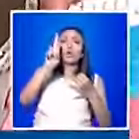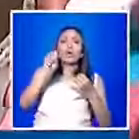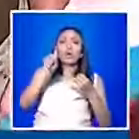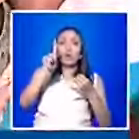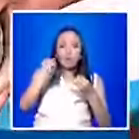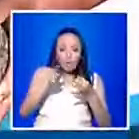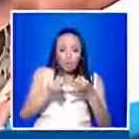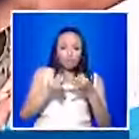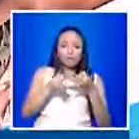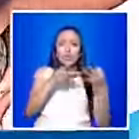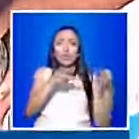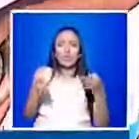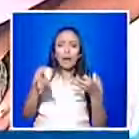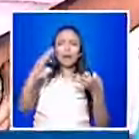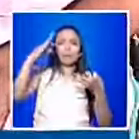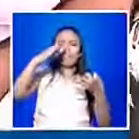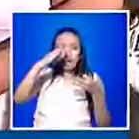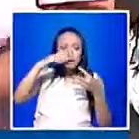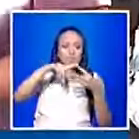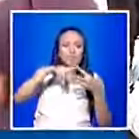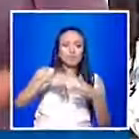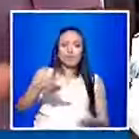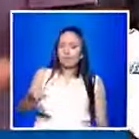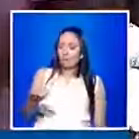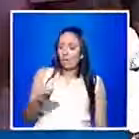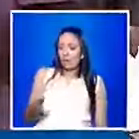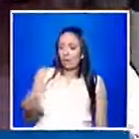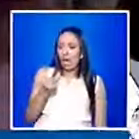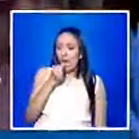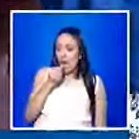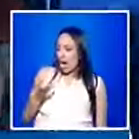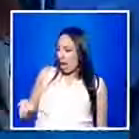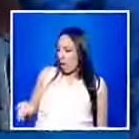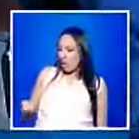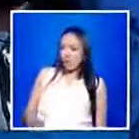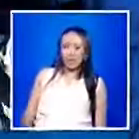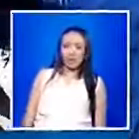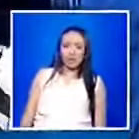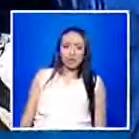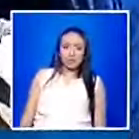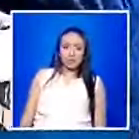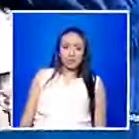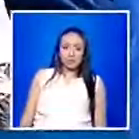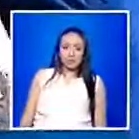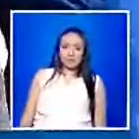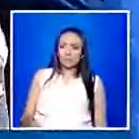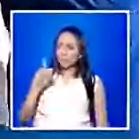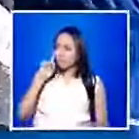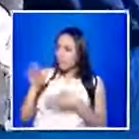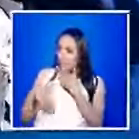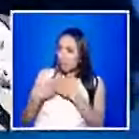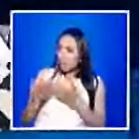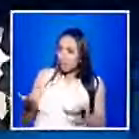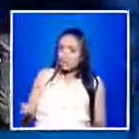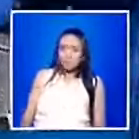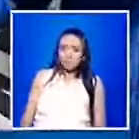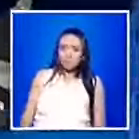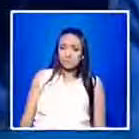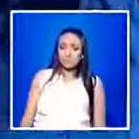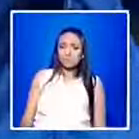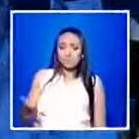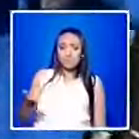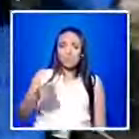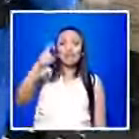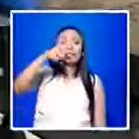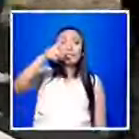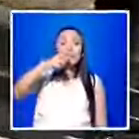están requiriendo agua potable. Miren la calidad de agua que vienen trayendo. Hace falta para todo. Para todo, definitivamente. Por eso se llama líquido vital,